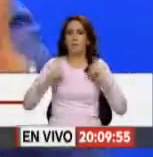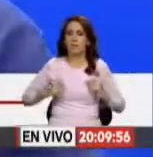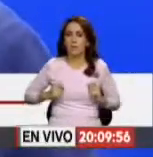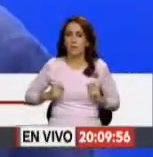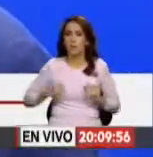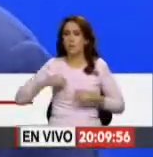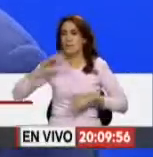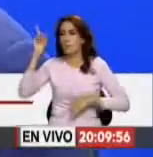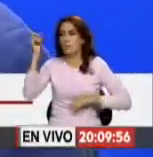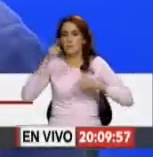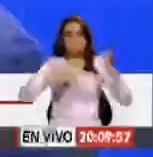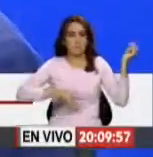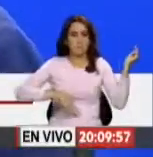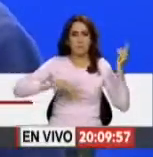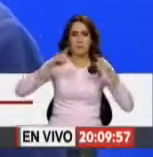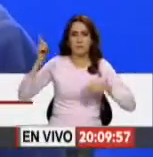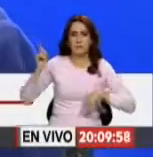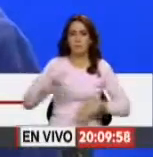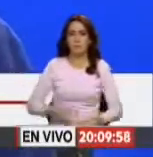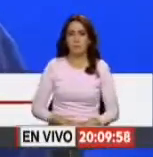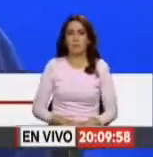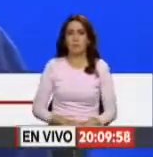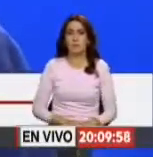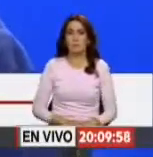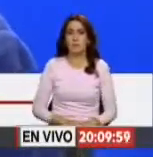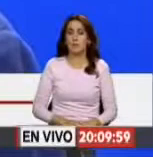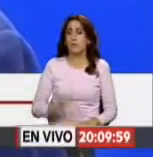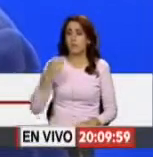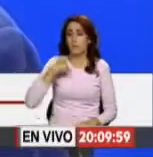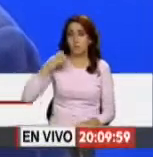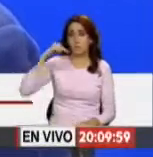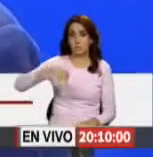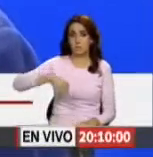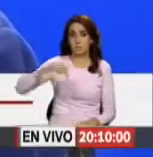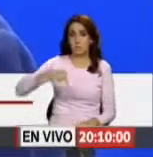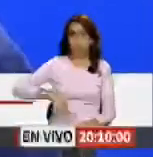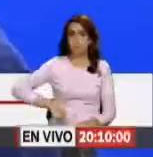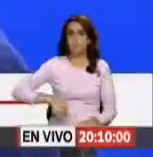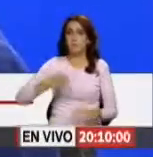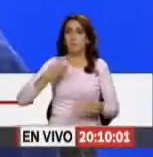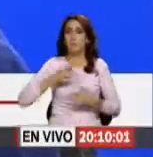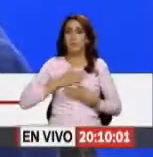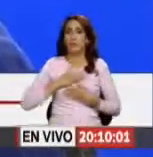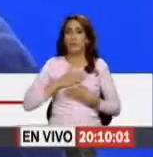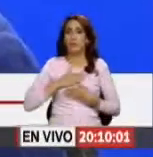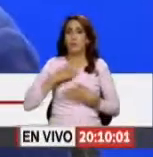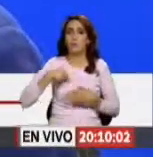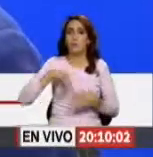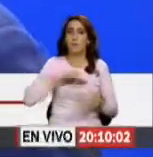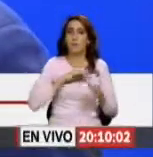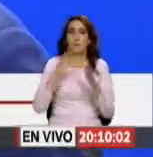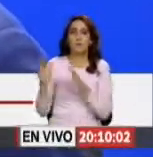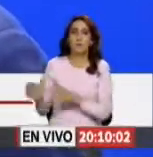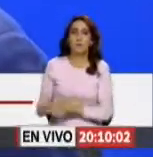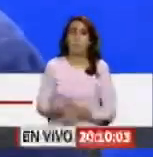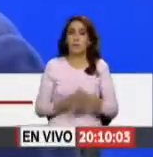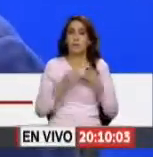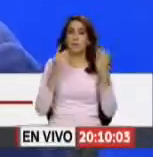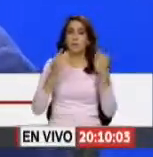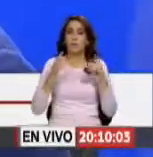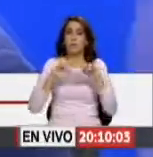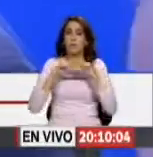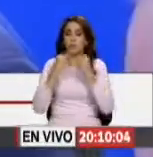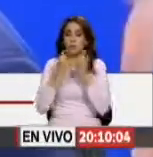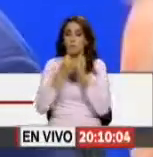si se va, que si regresa, que no vuelve. Desde que yo llegué y desde antes. Vea, nosotros nos enfrentamos a una sarta